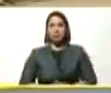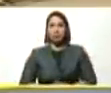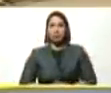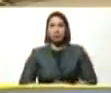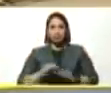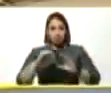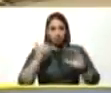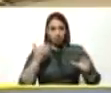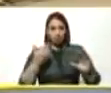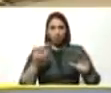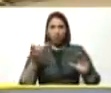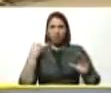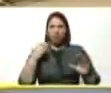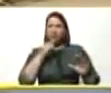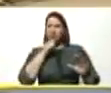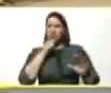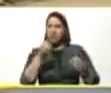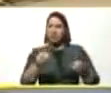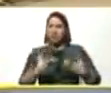ayer, ¿quién me la regaló?